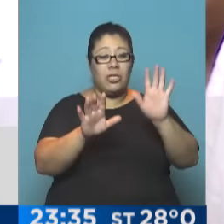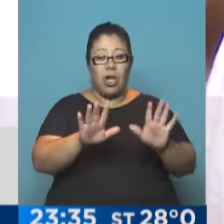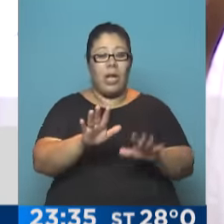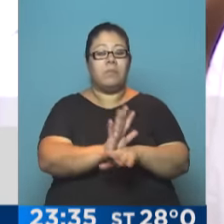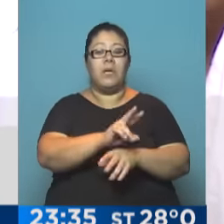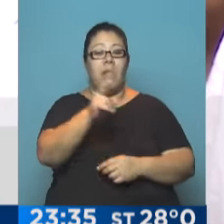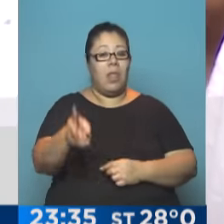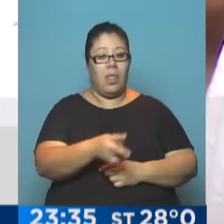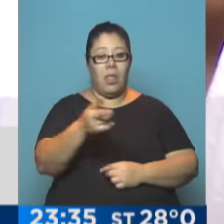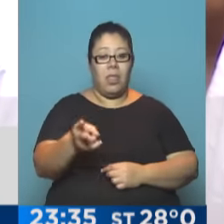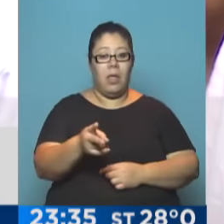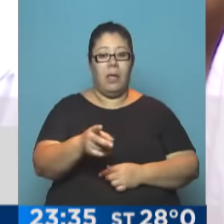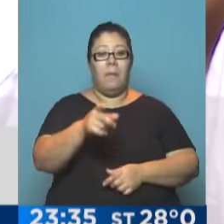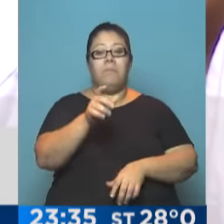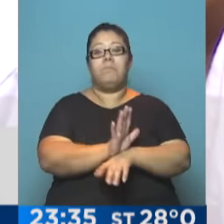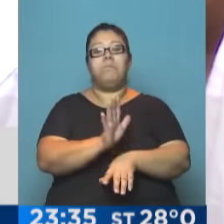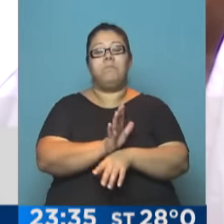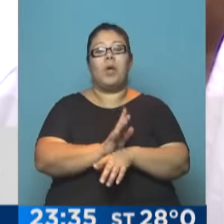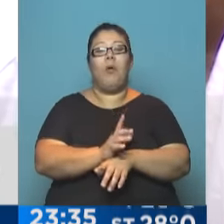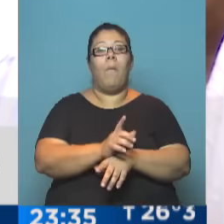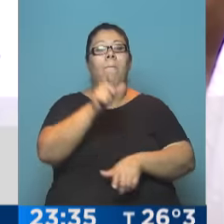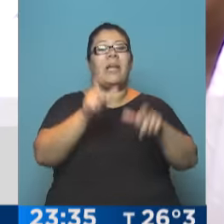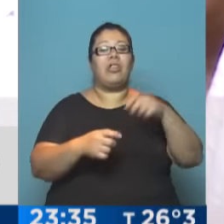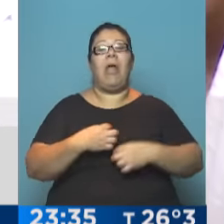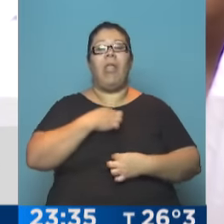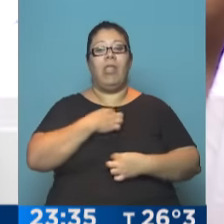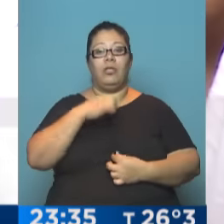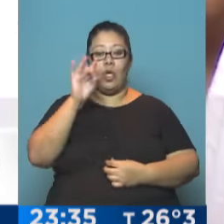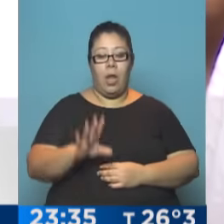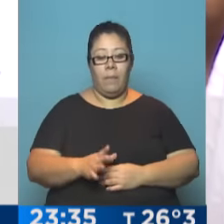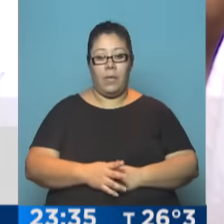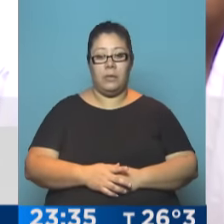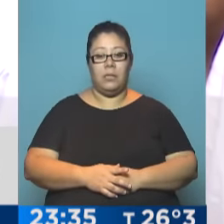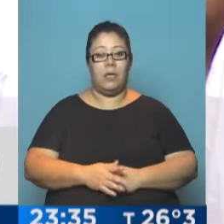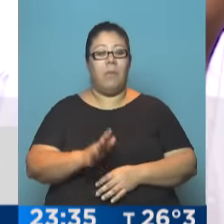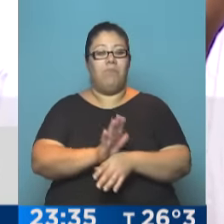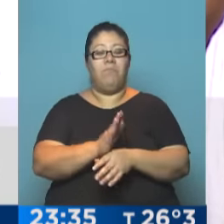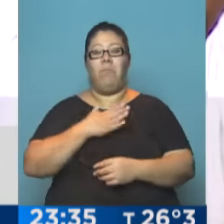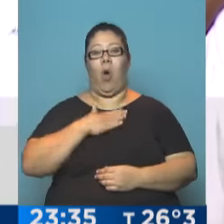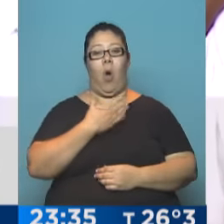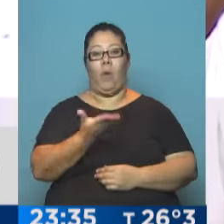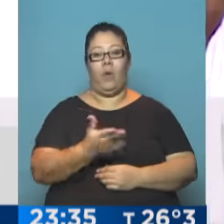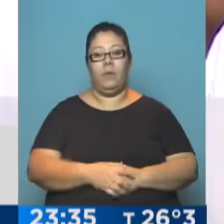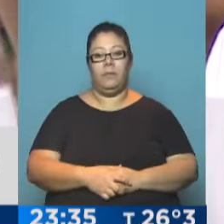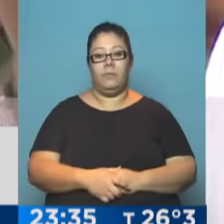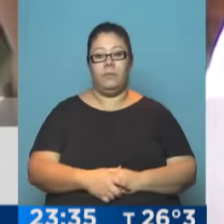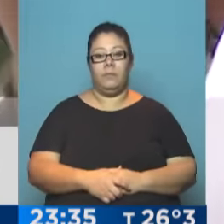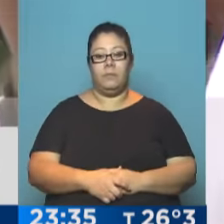son nada más que zapatos y trajes caminando y dando lástima por ahí.